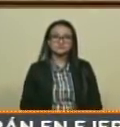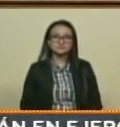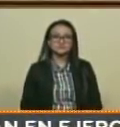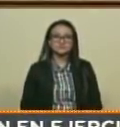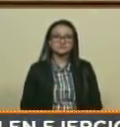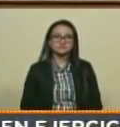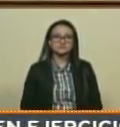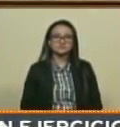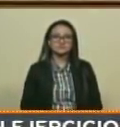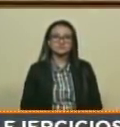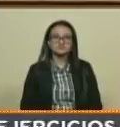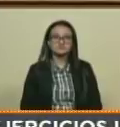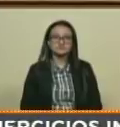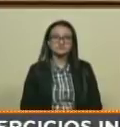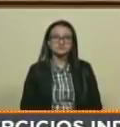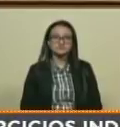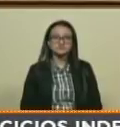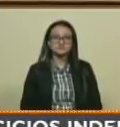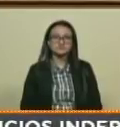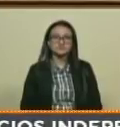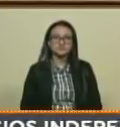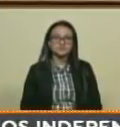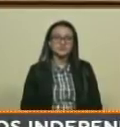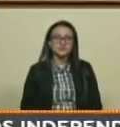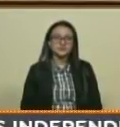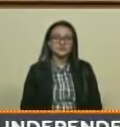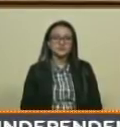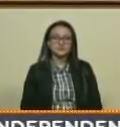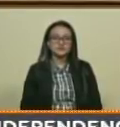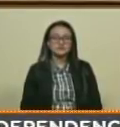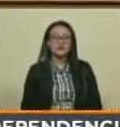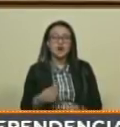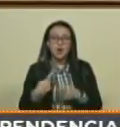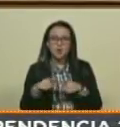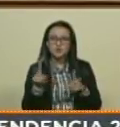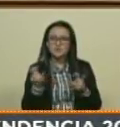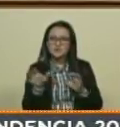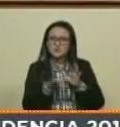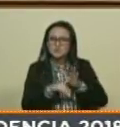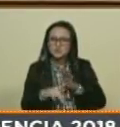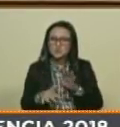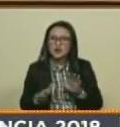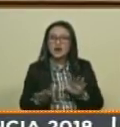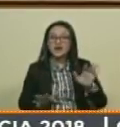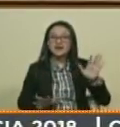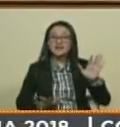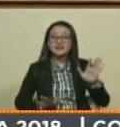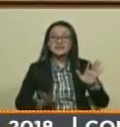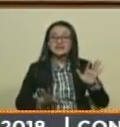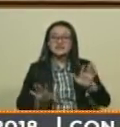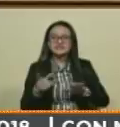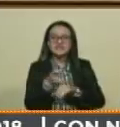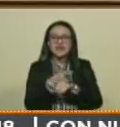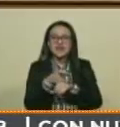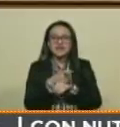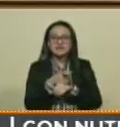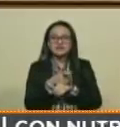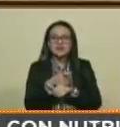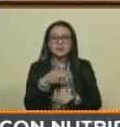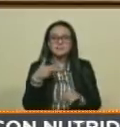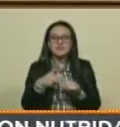Caso de múltiples irregularidades en Puerto Miranda. Imagínense, se detuvo a 15 gerentes y funcionarios de PDVSA